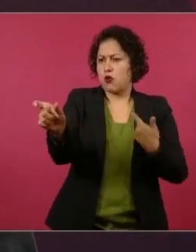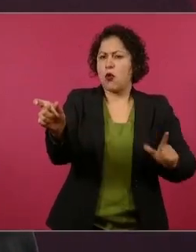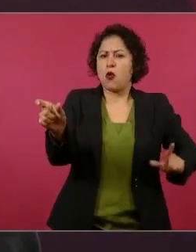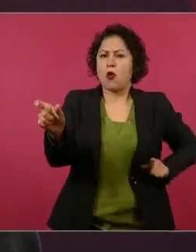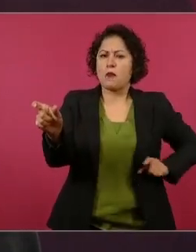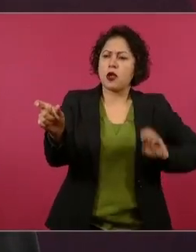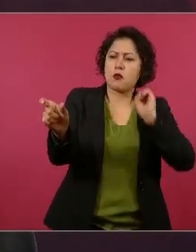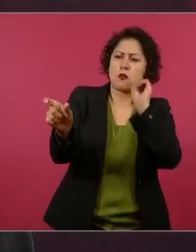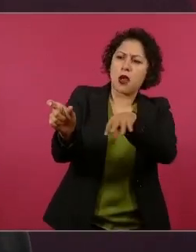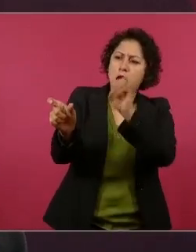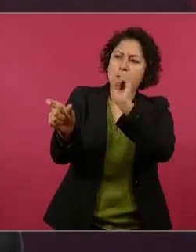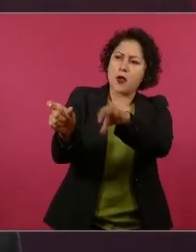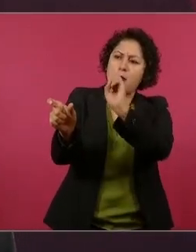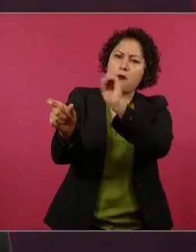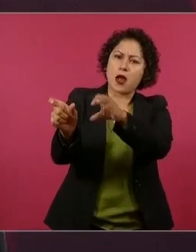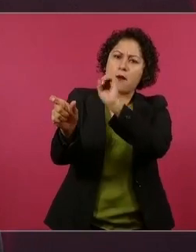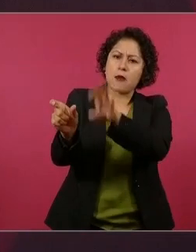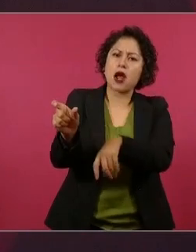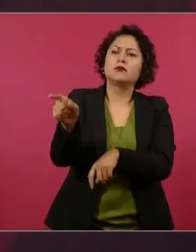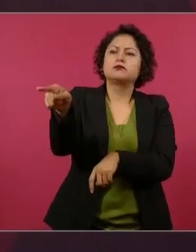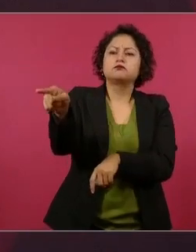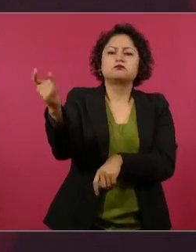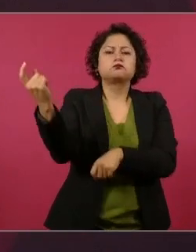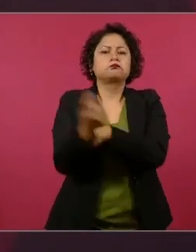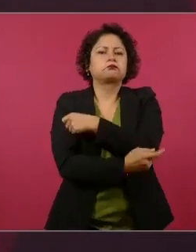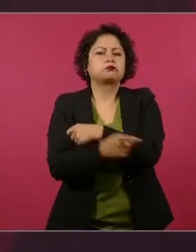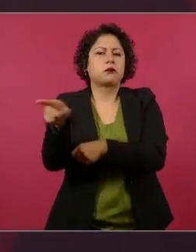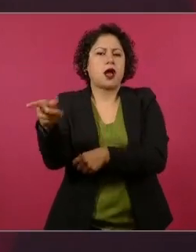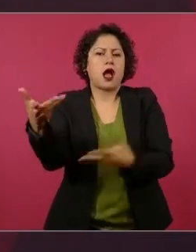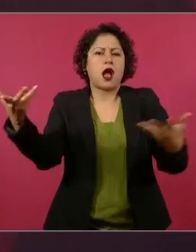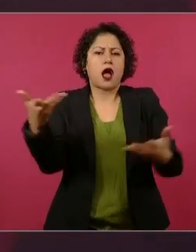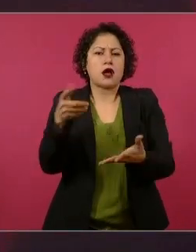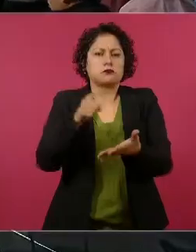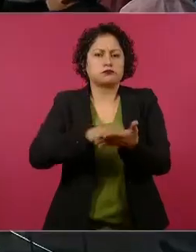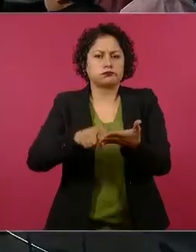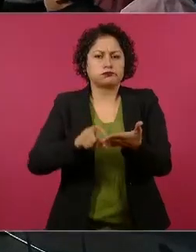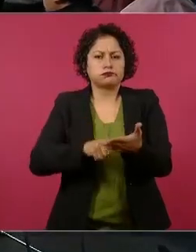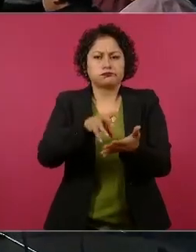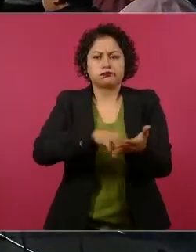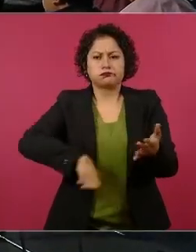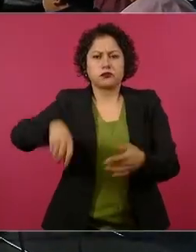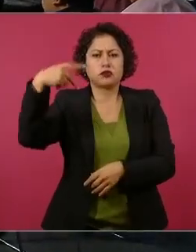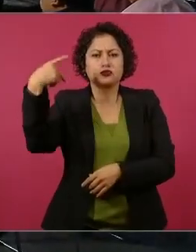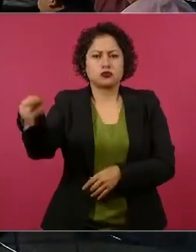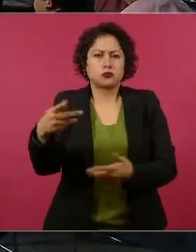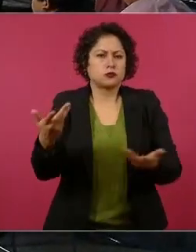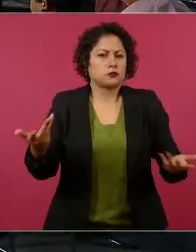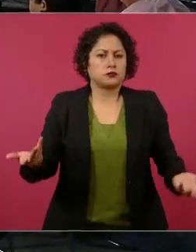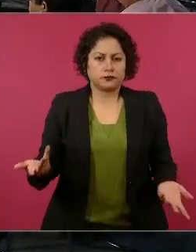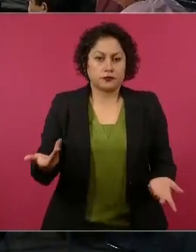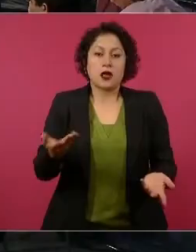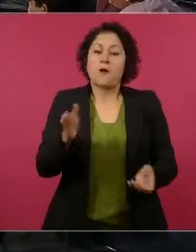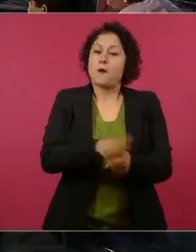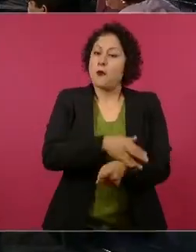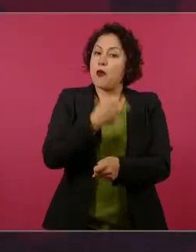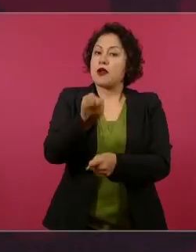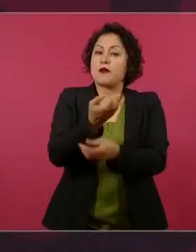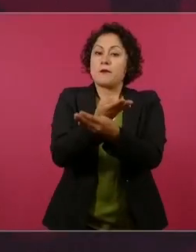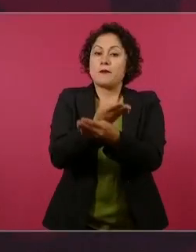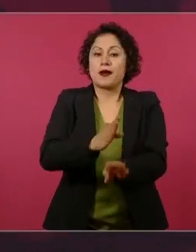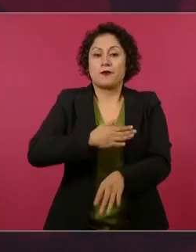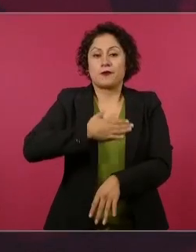y por eso el Banco del Bienestar ha ayudado muchísimo. Ahora, ¿cómo se